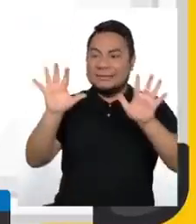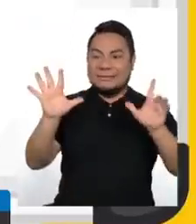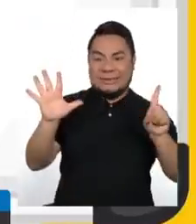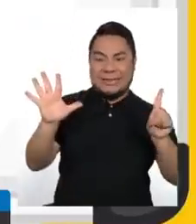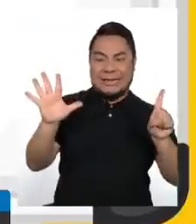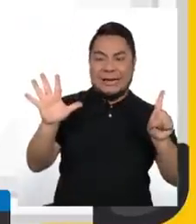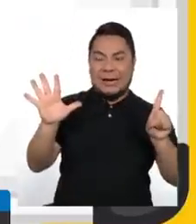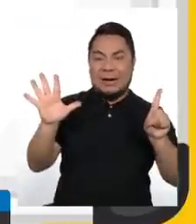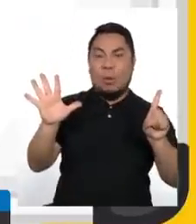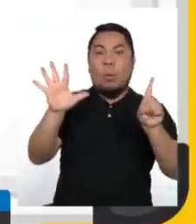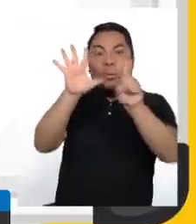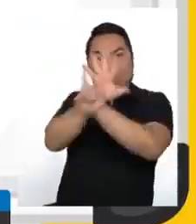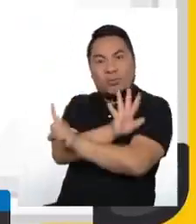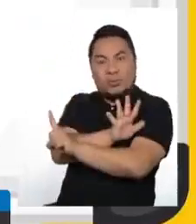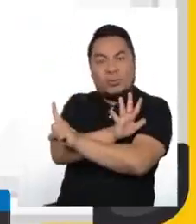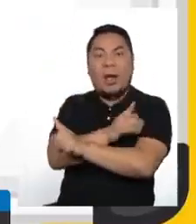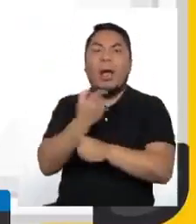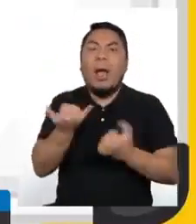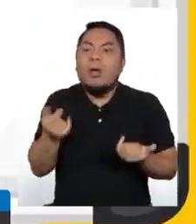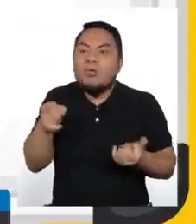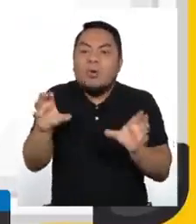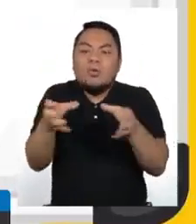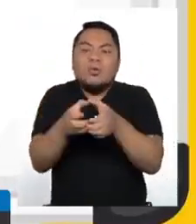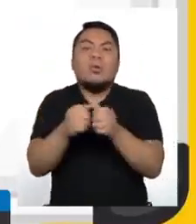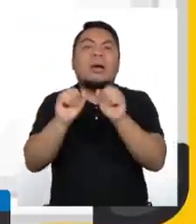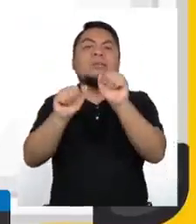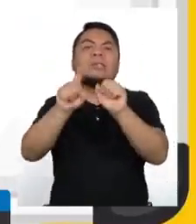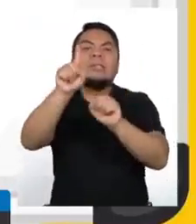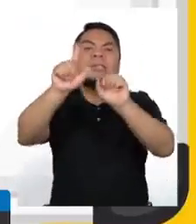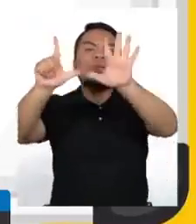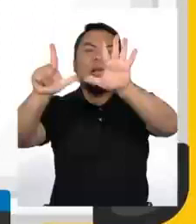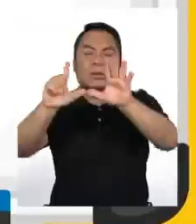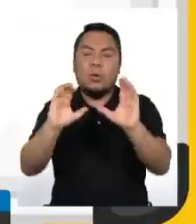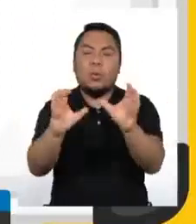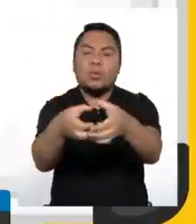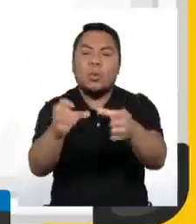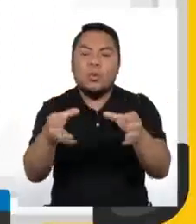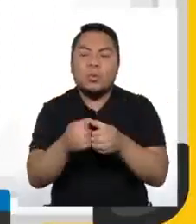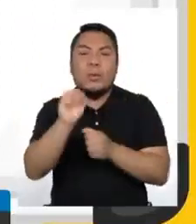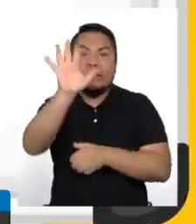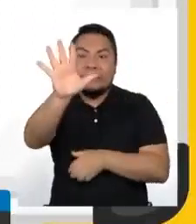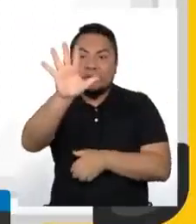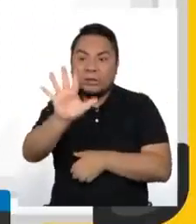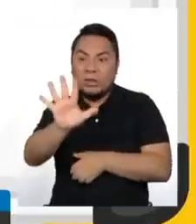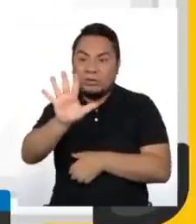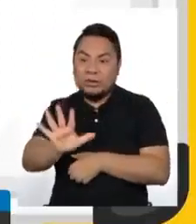17 tapas de colores que él tiene en grupos de 5 y luego intercambiarlas.